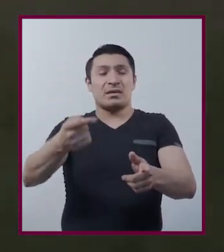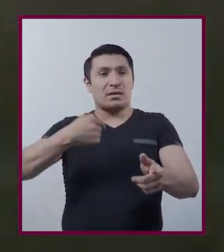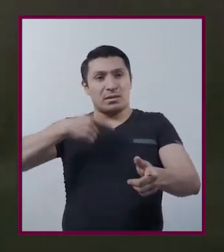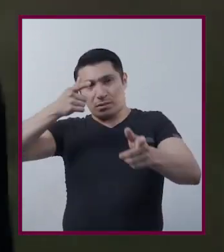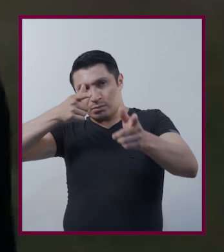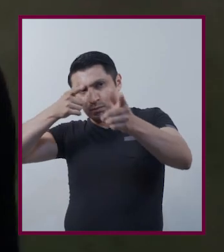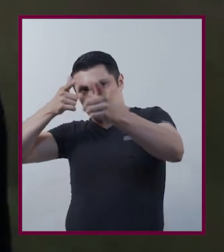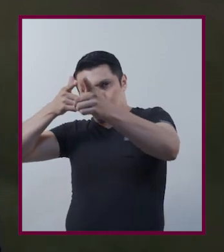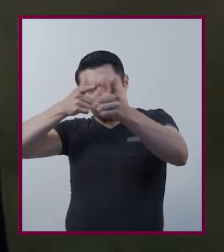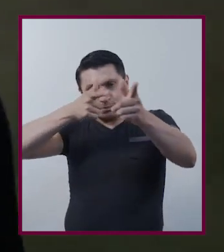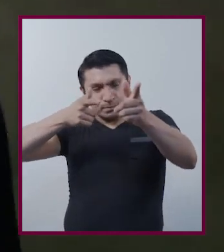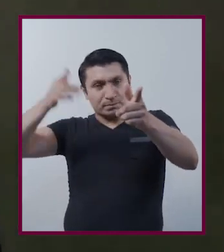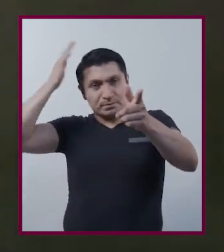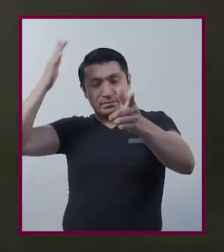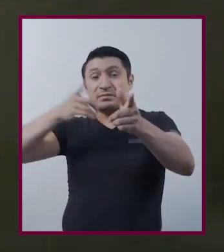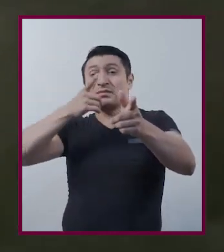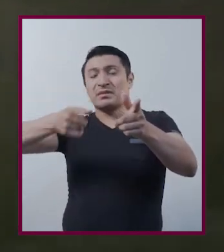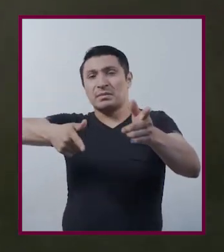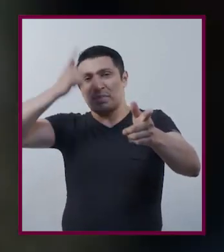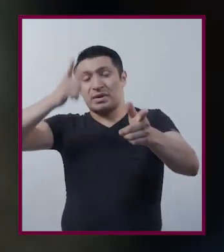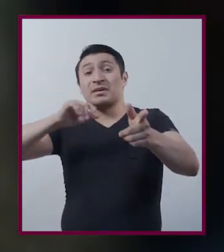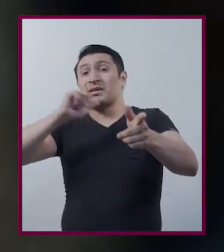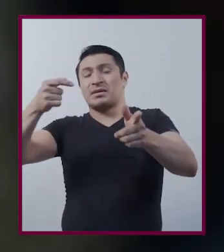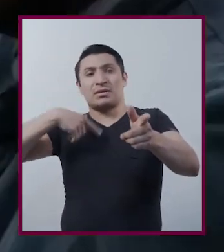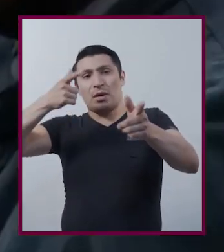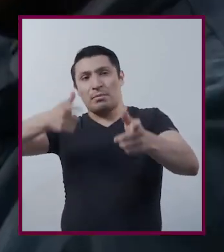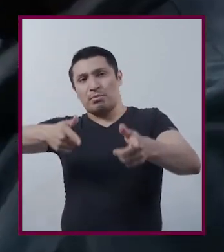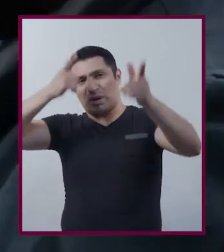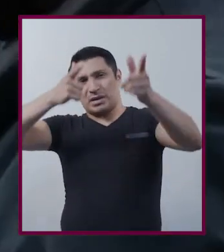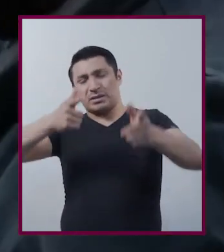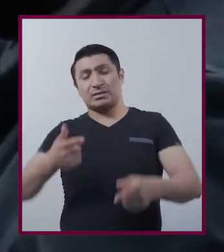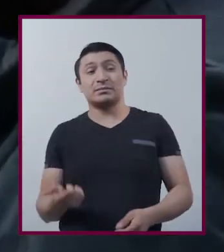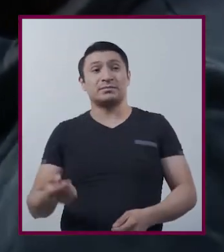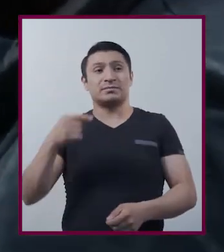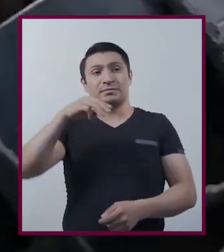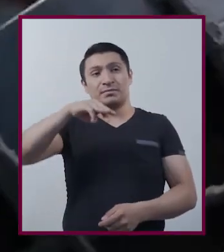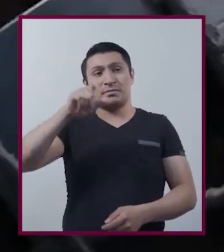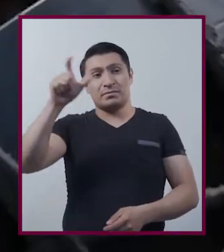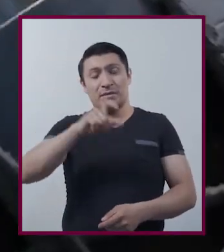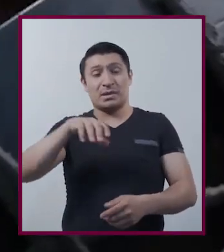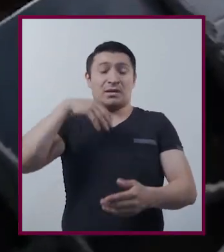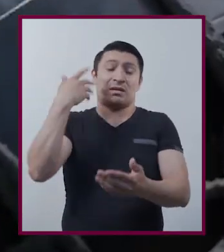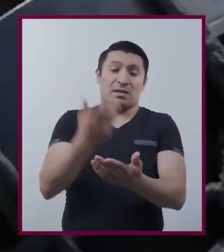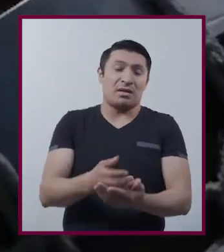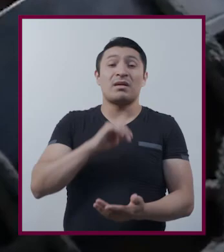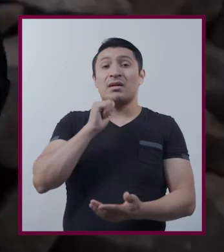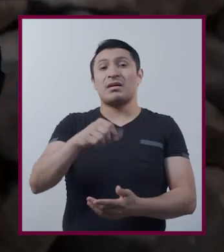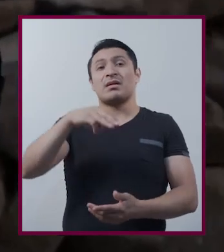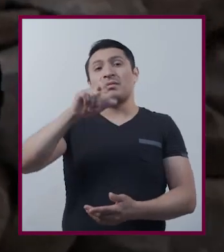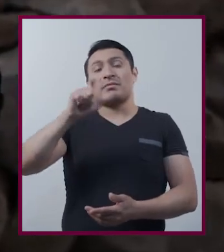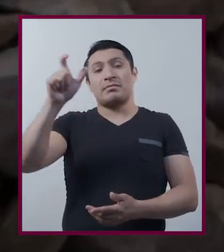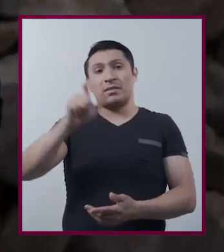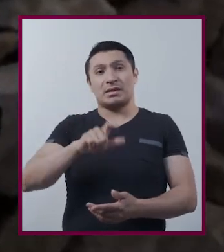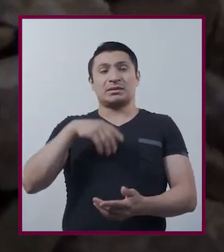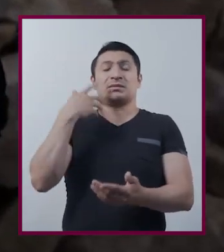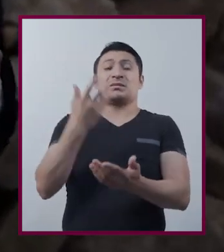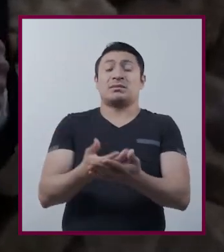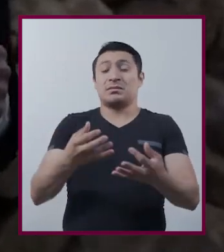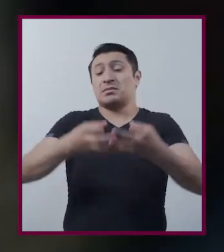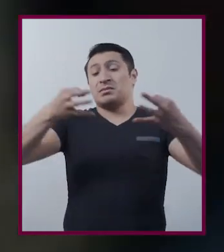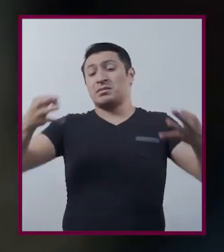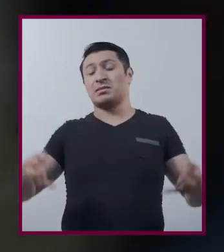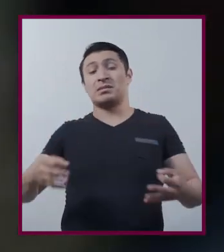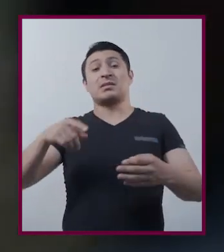no dijo apunten, yo apunté. El capitán no dijo fuego, yo disparé. Maximiliano no se derrumbó,